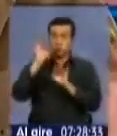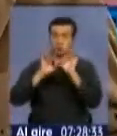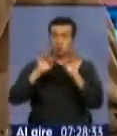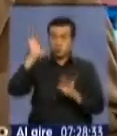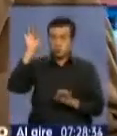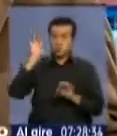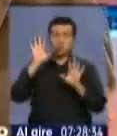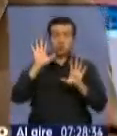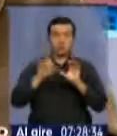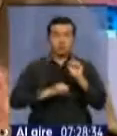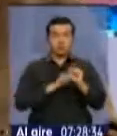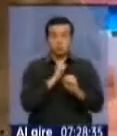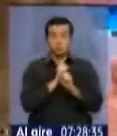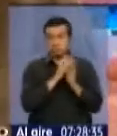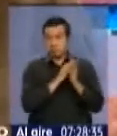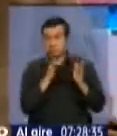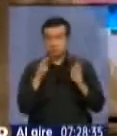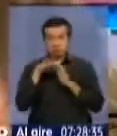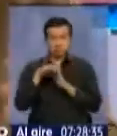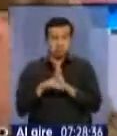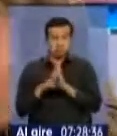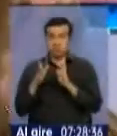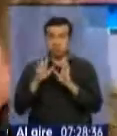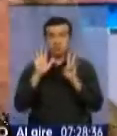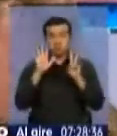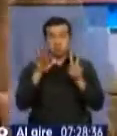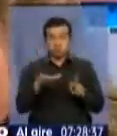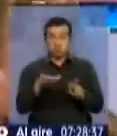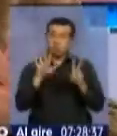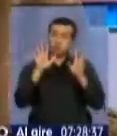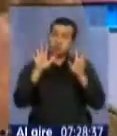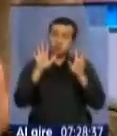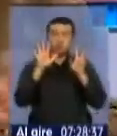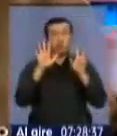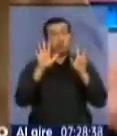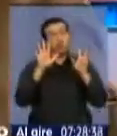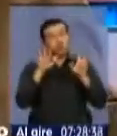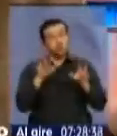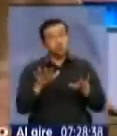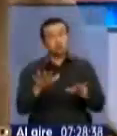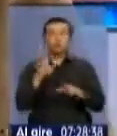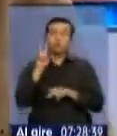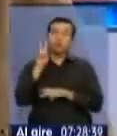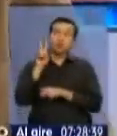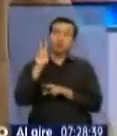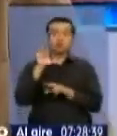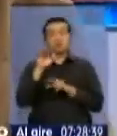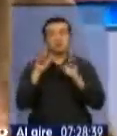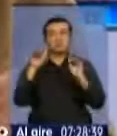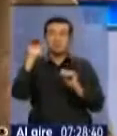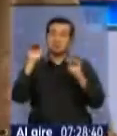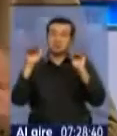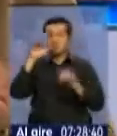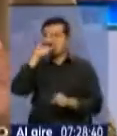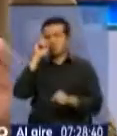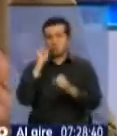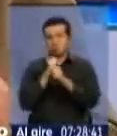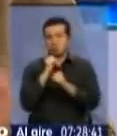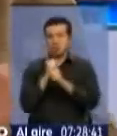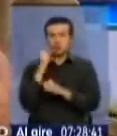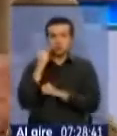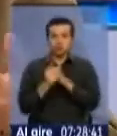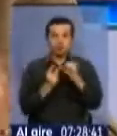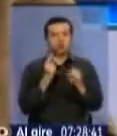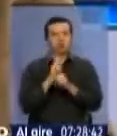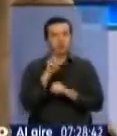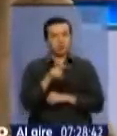de los 10 años, no ha habido ninguna disminución, entre 7.8, 8.2, mantenido el empleo. Sí, había dos años, creo